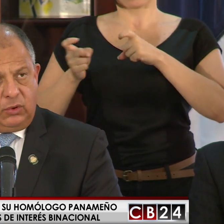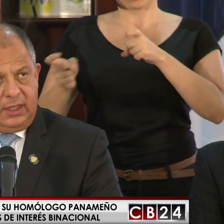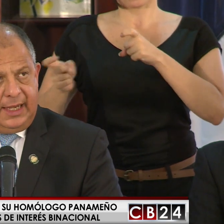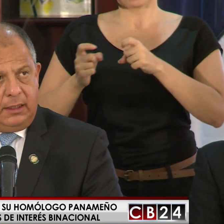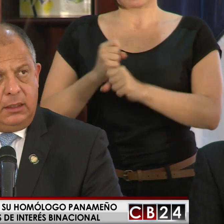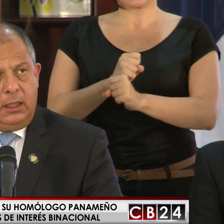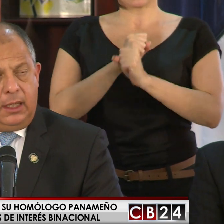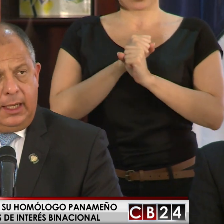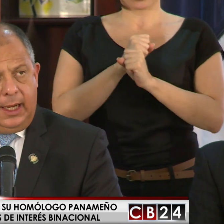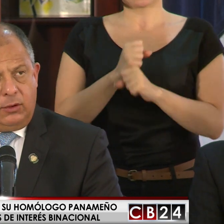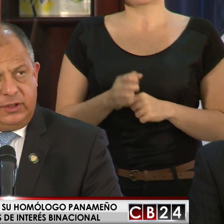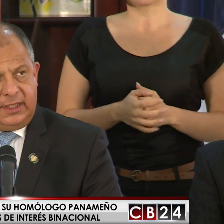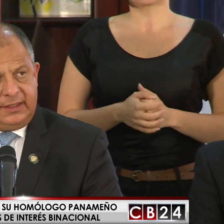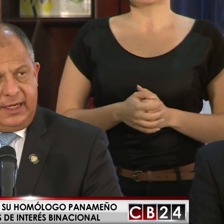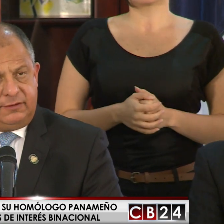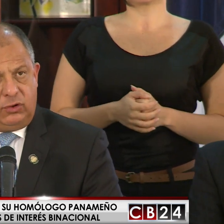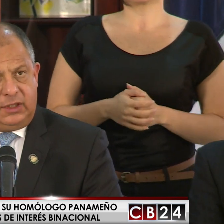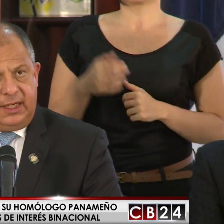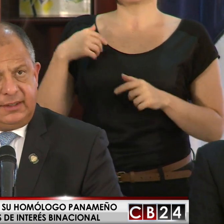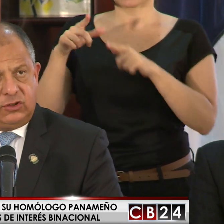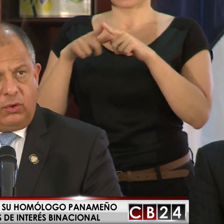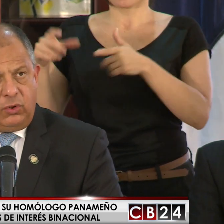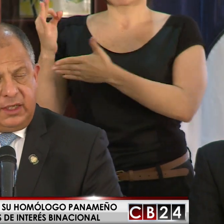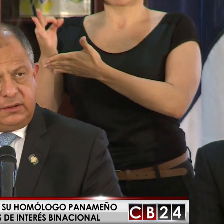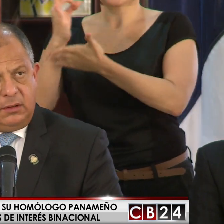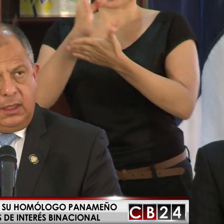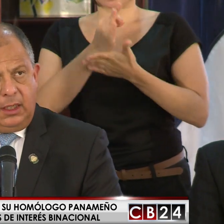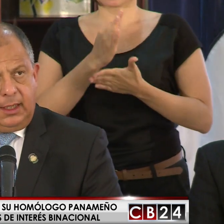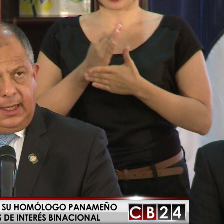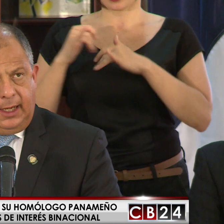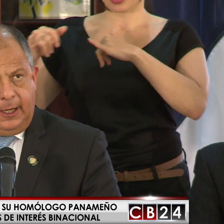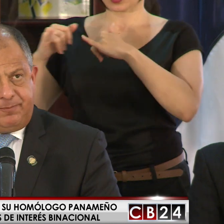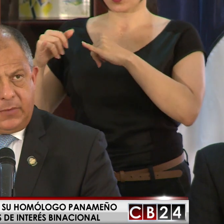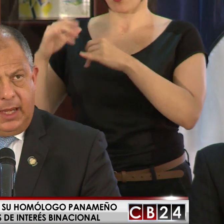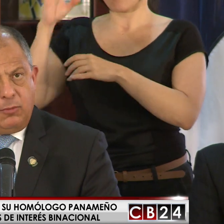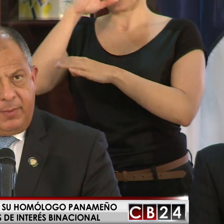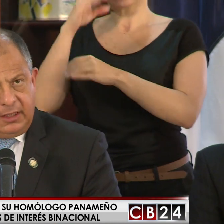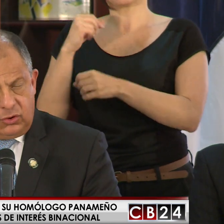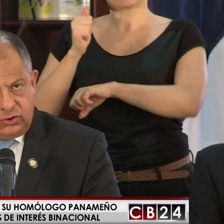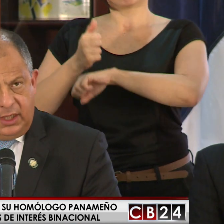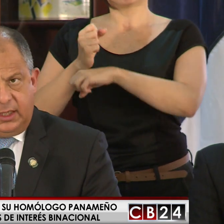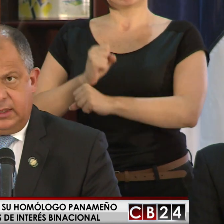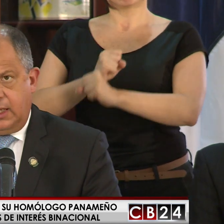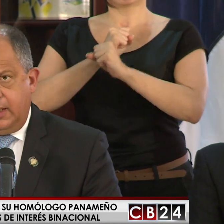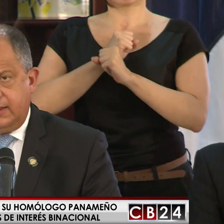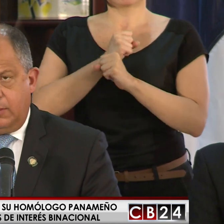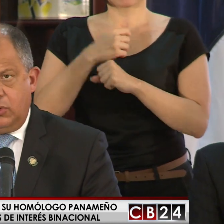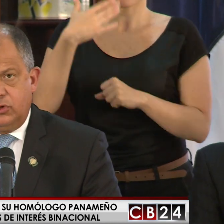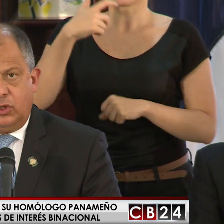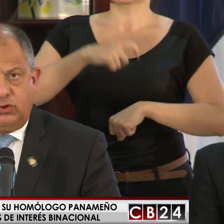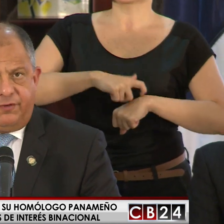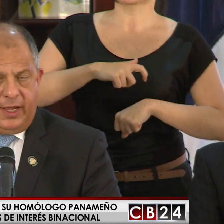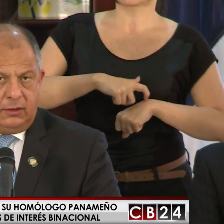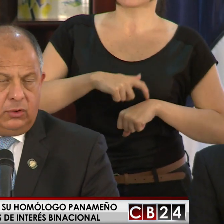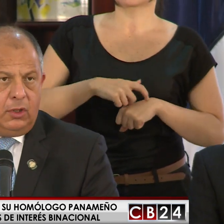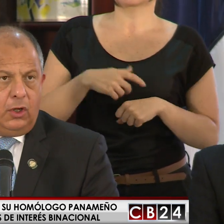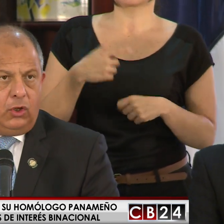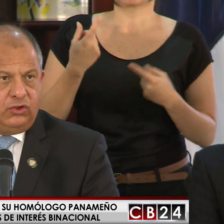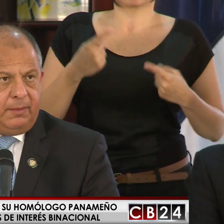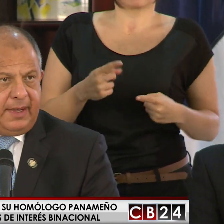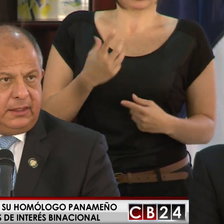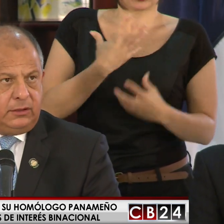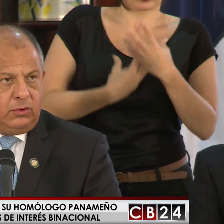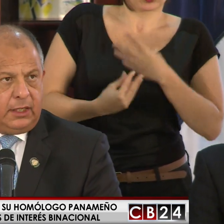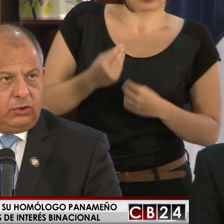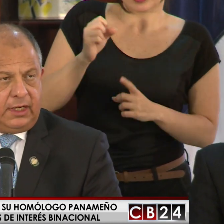de seguridad en nuestras áreas fronterizas comunes, que en momentos en que estamos sufriendo